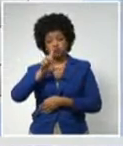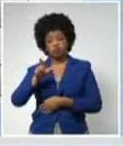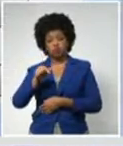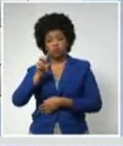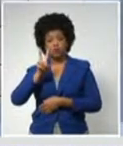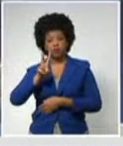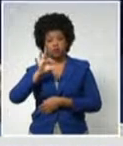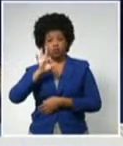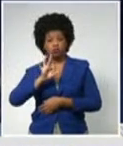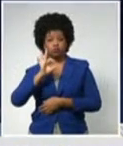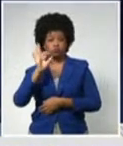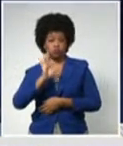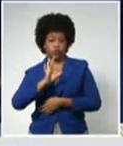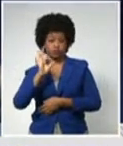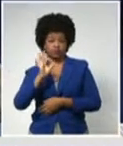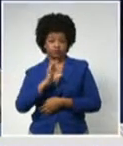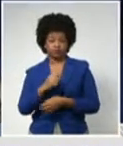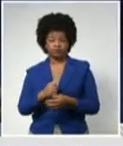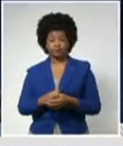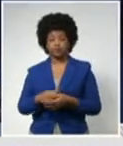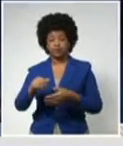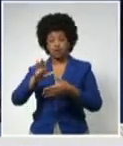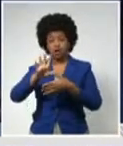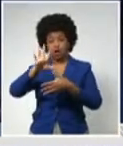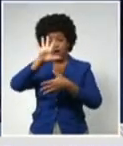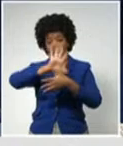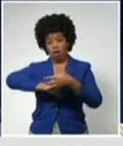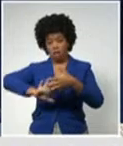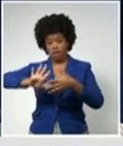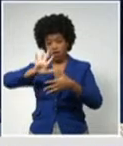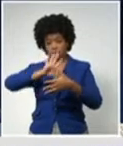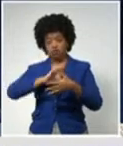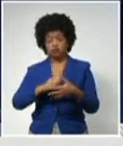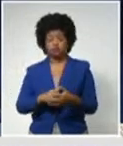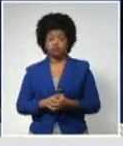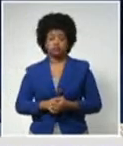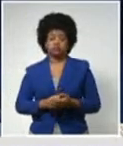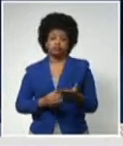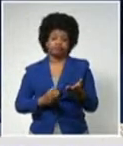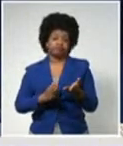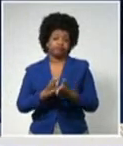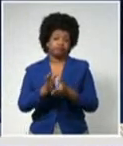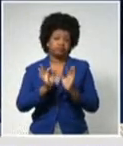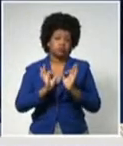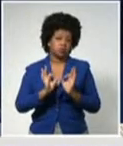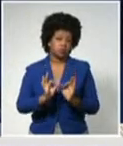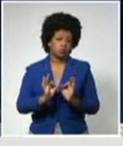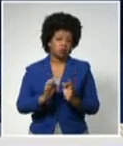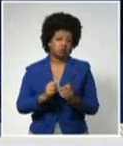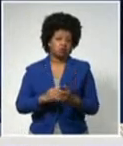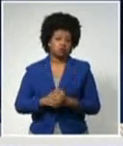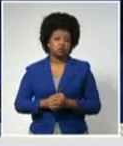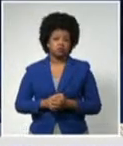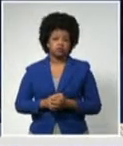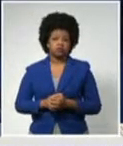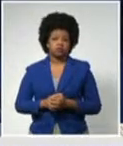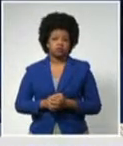5,28%. La región de las Américas, que se sigue manteniendo como el